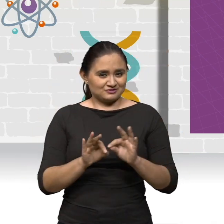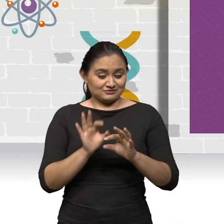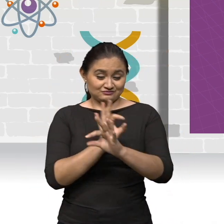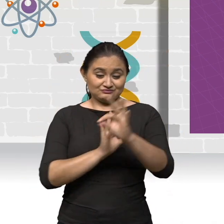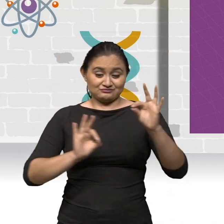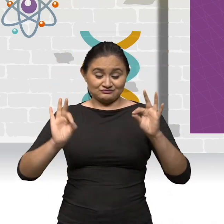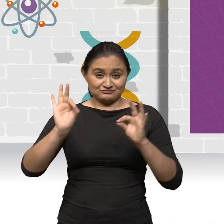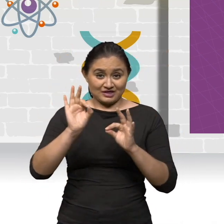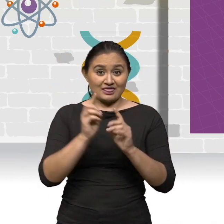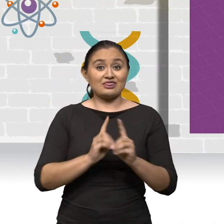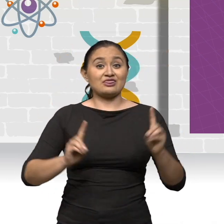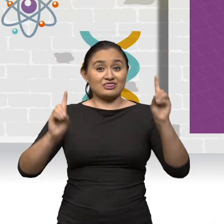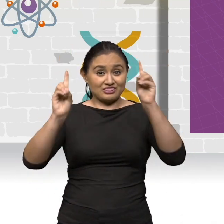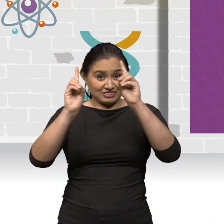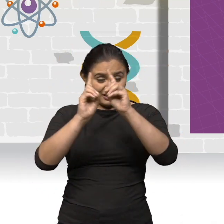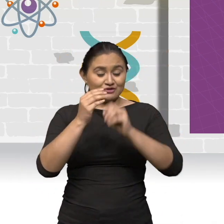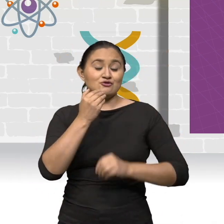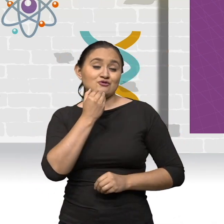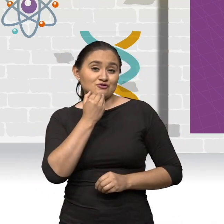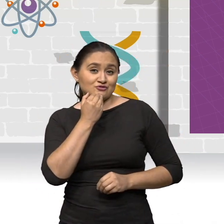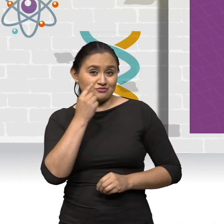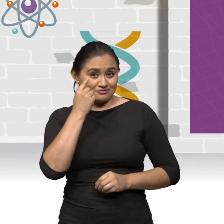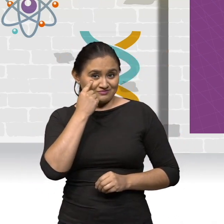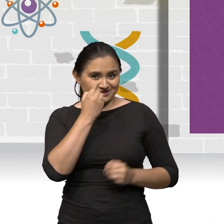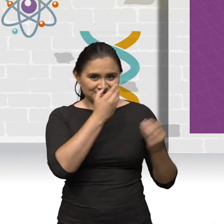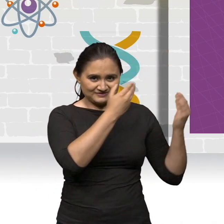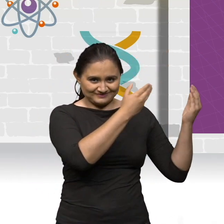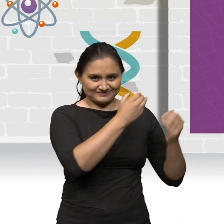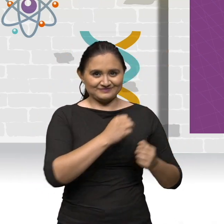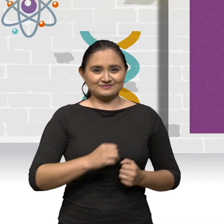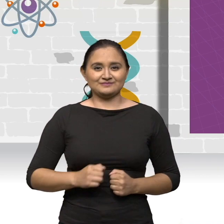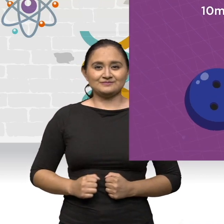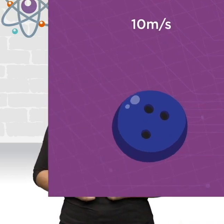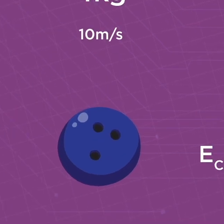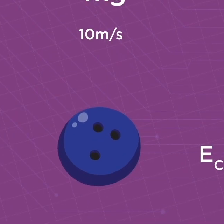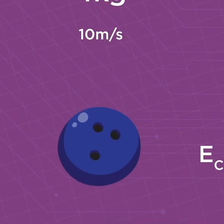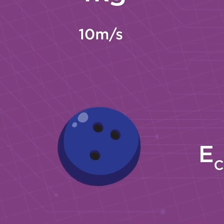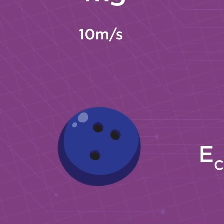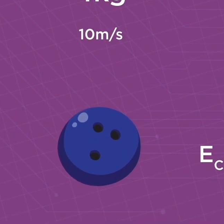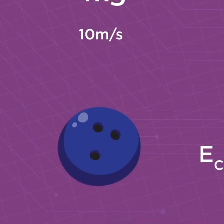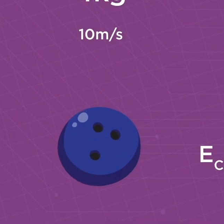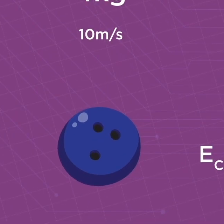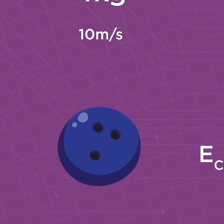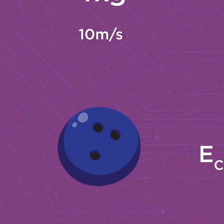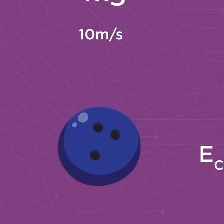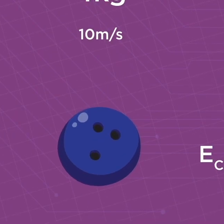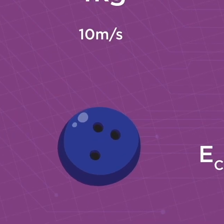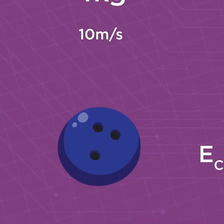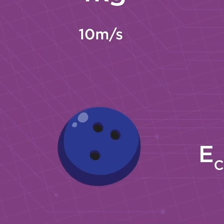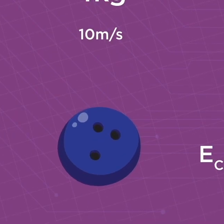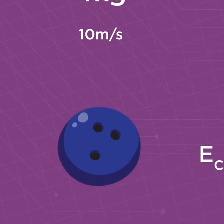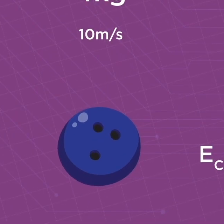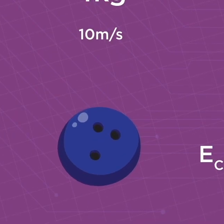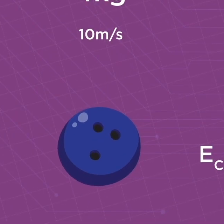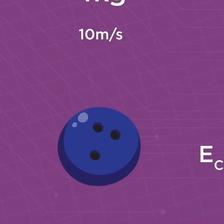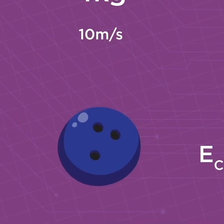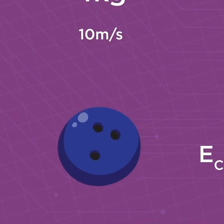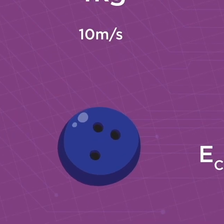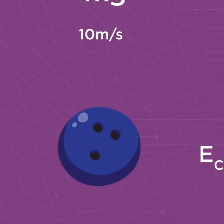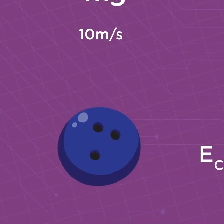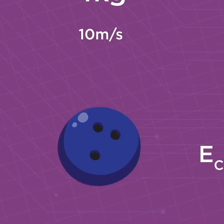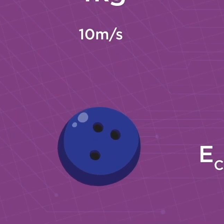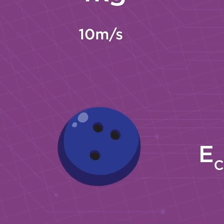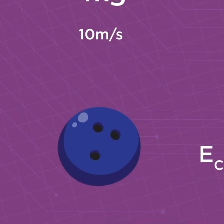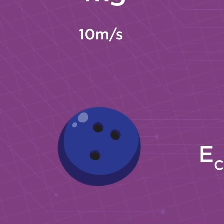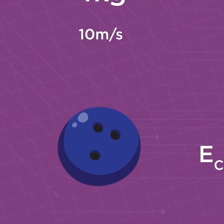y reemplazando los datos que corresponden a la bola de boliche, tendríamos lo siguiente. La energía cinética es igual a un medio